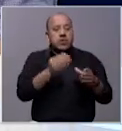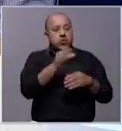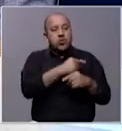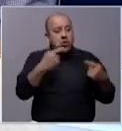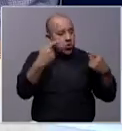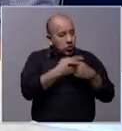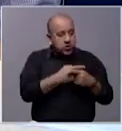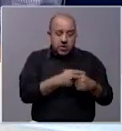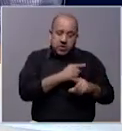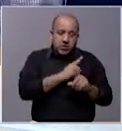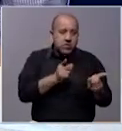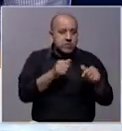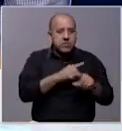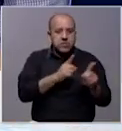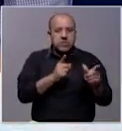no